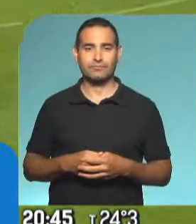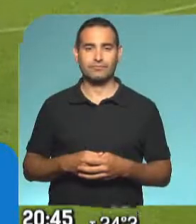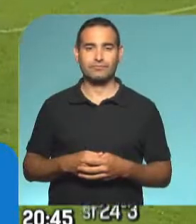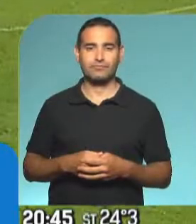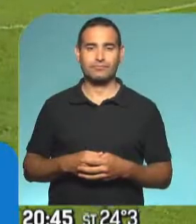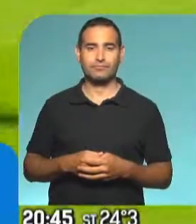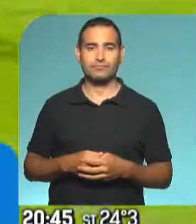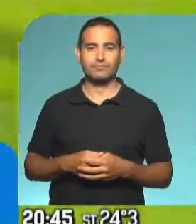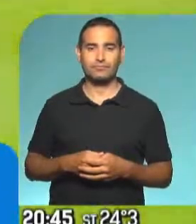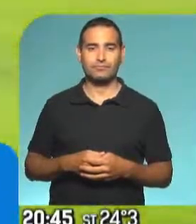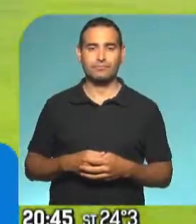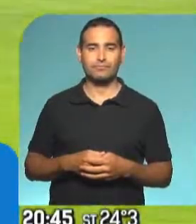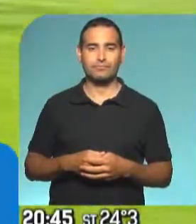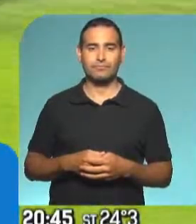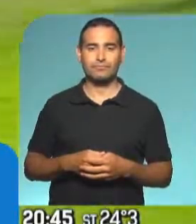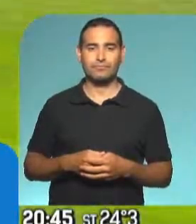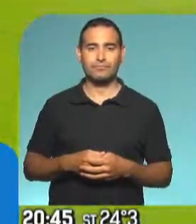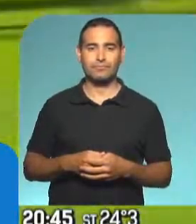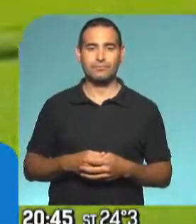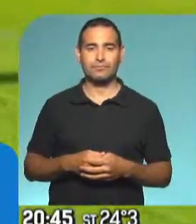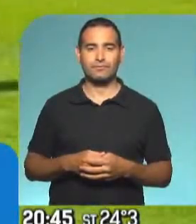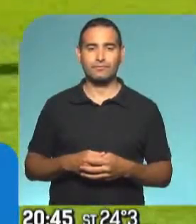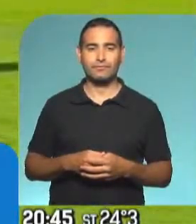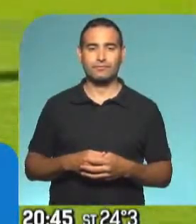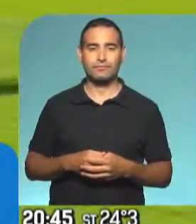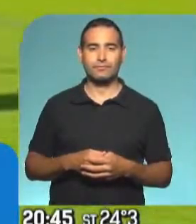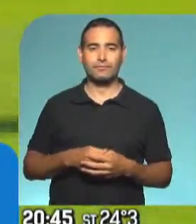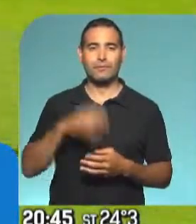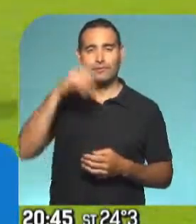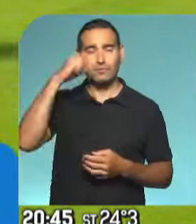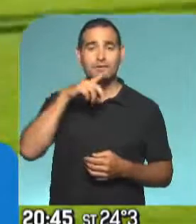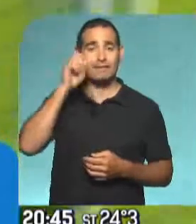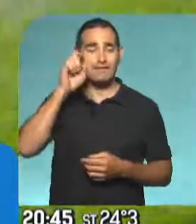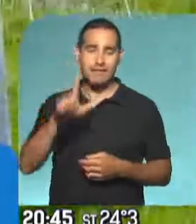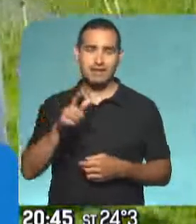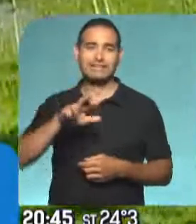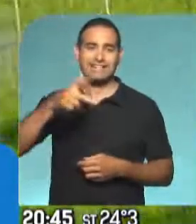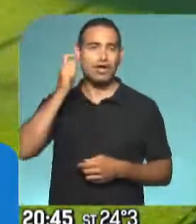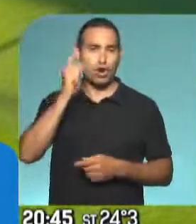cancha, autor justamente del tercero también